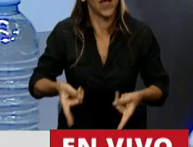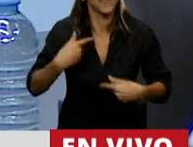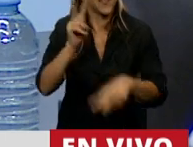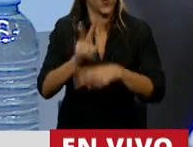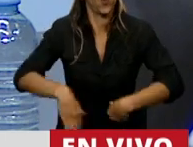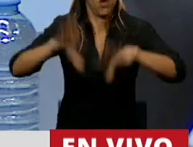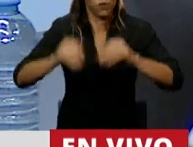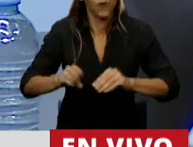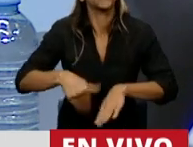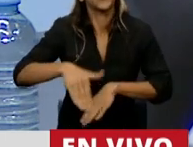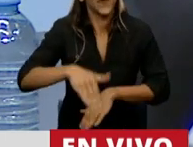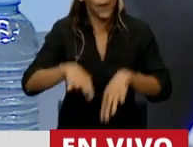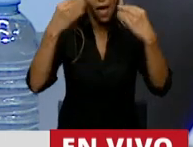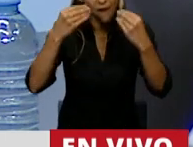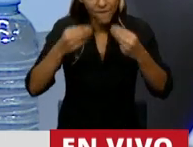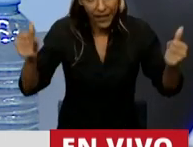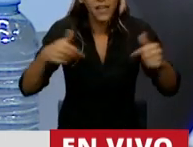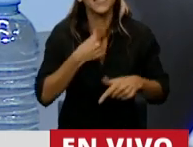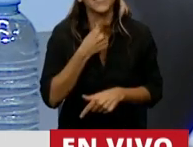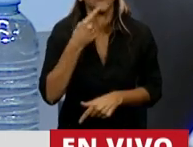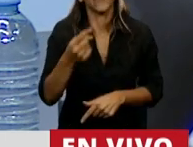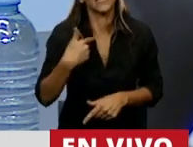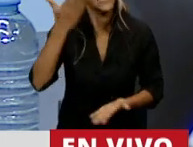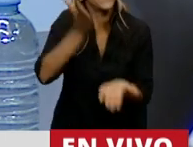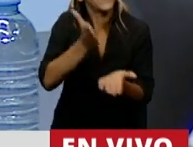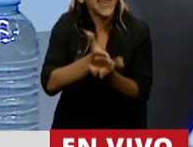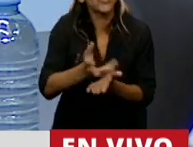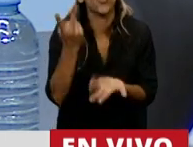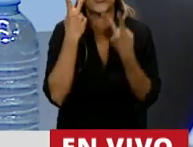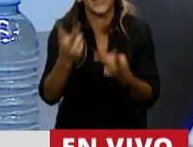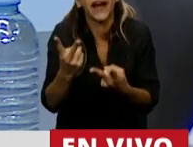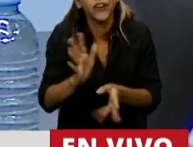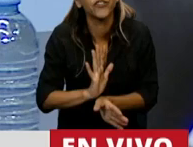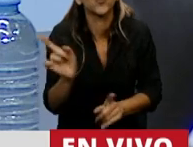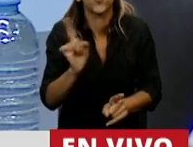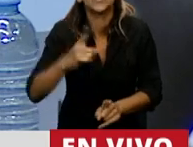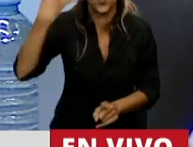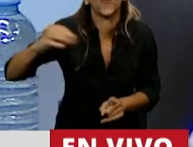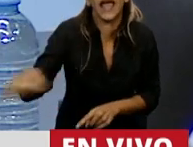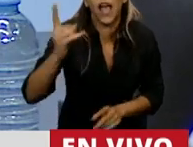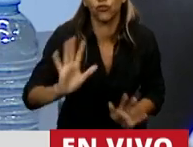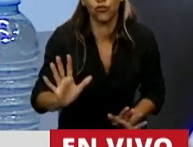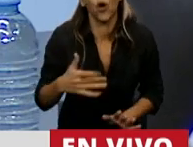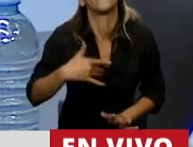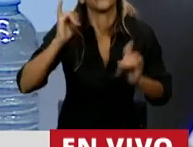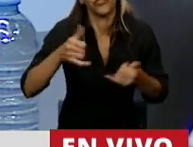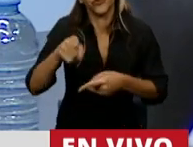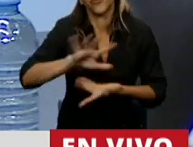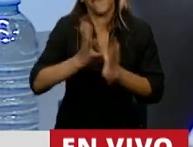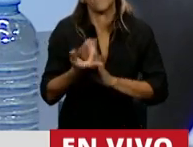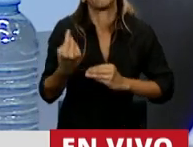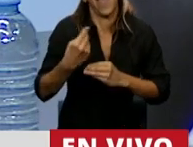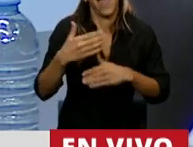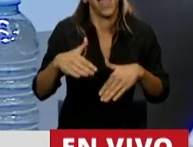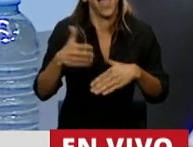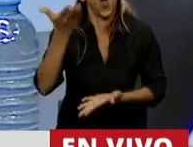Presidente, para concluir, reconocer derechos no implica de ninguna forma obligar a su ejercicio, pero sí terminar con la injusticia de